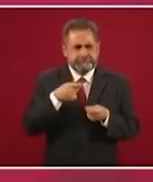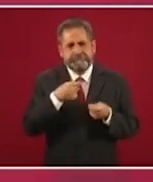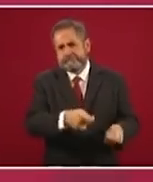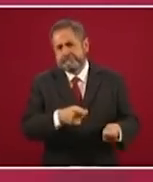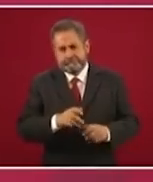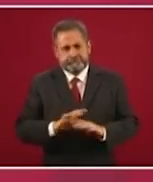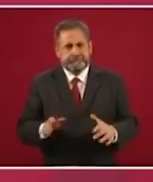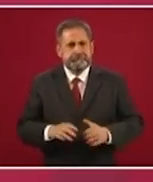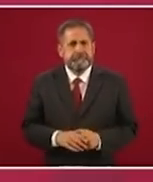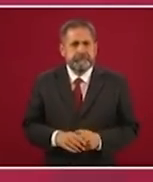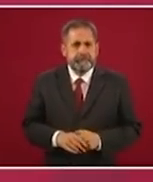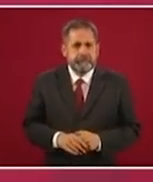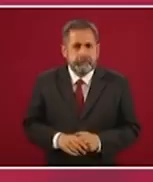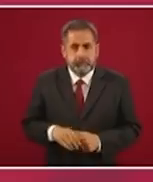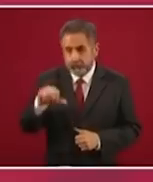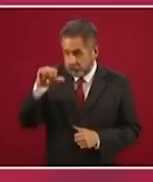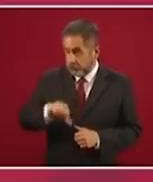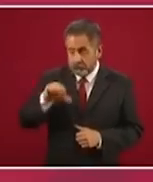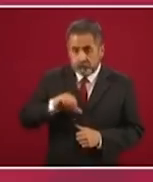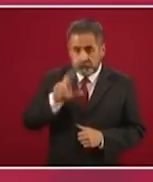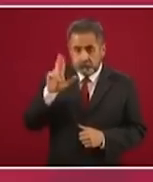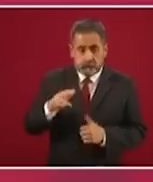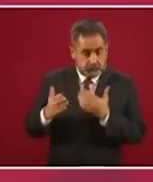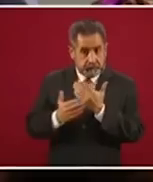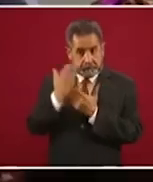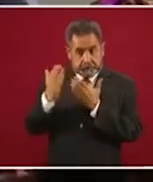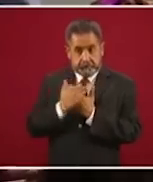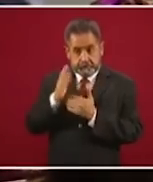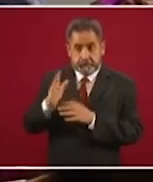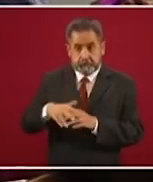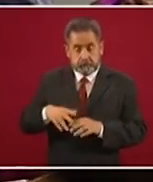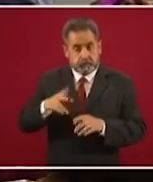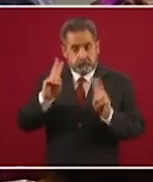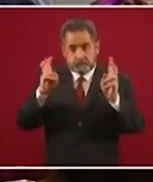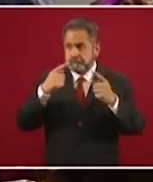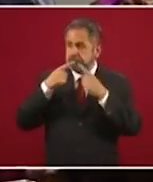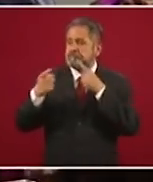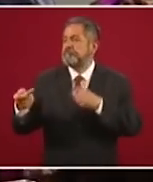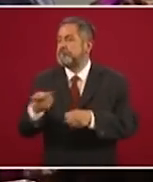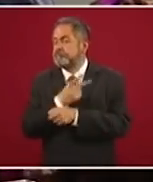medicamento. Y hoy martes en la mañana traté el tema.